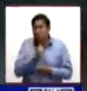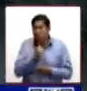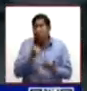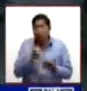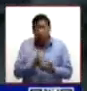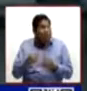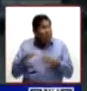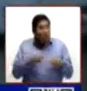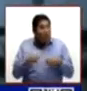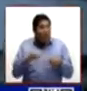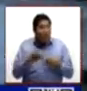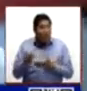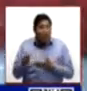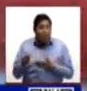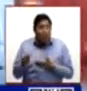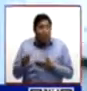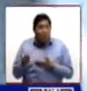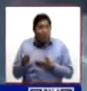más que hacer eso.